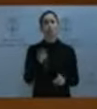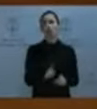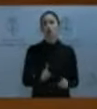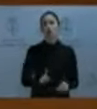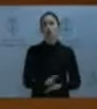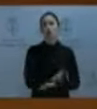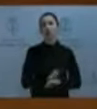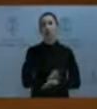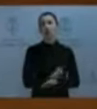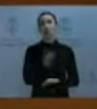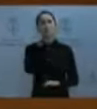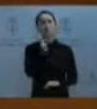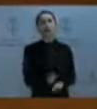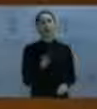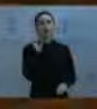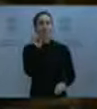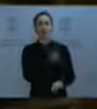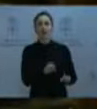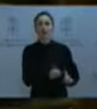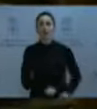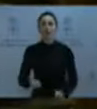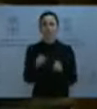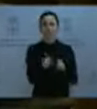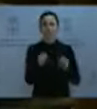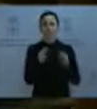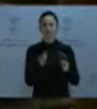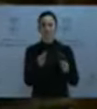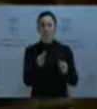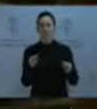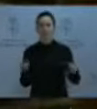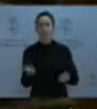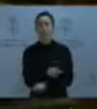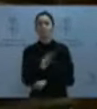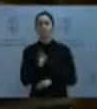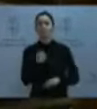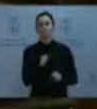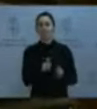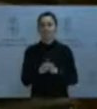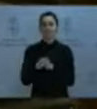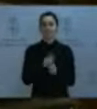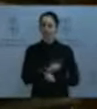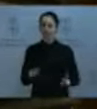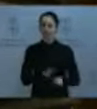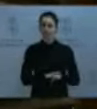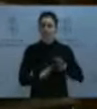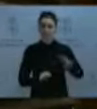los cupos de xarda ni los cupos de merluza para sus... bueno, sí,